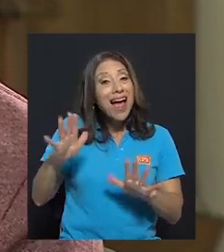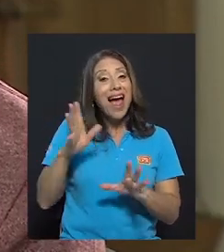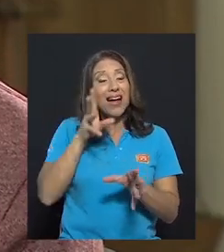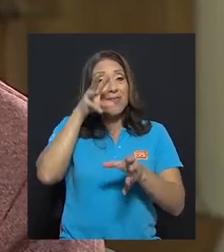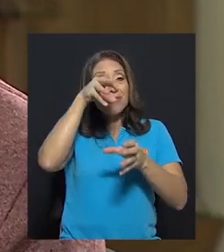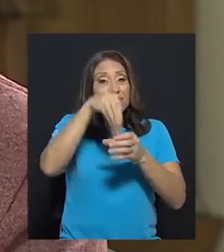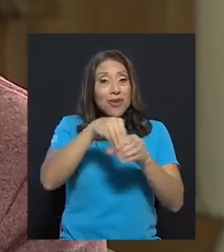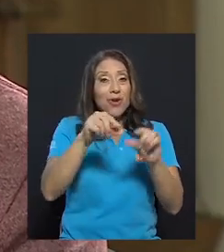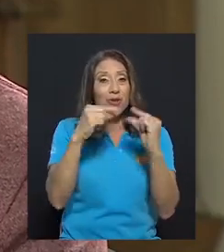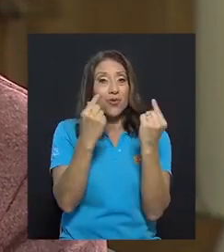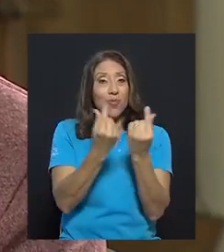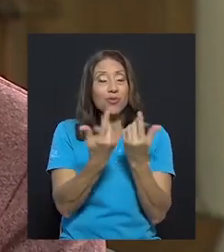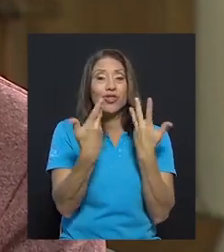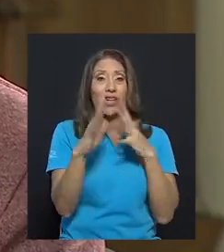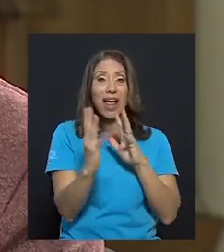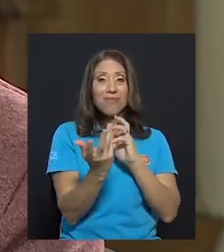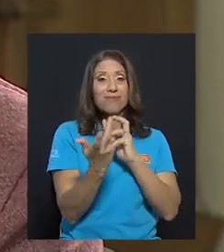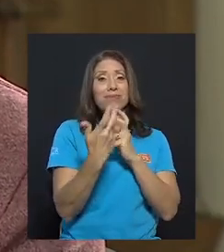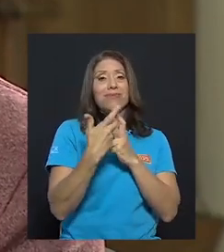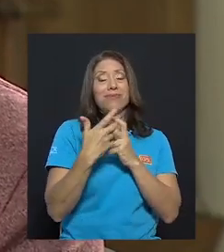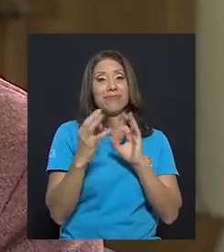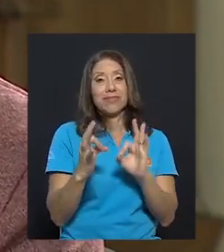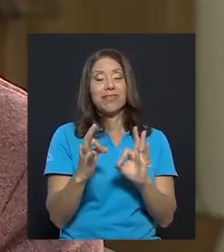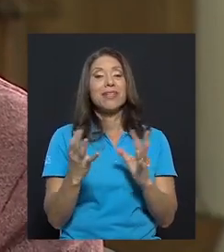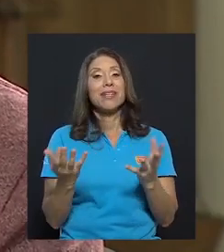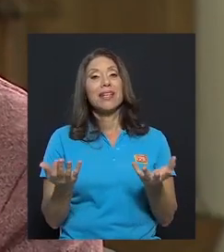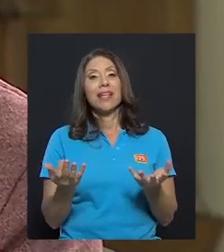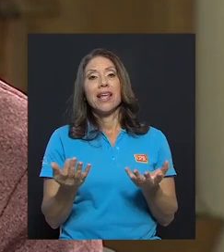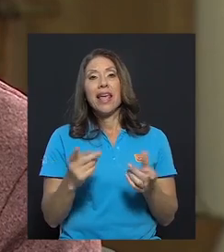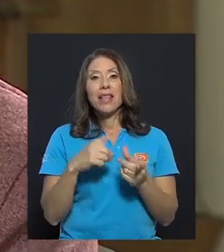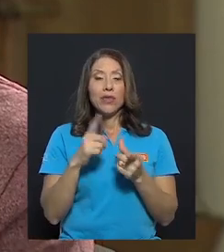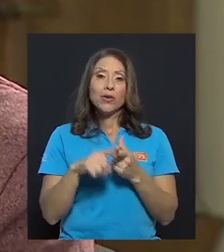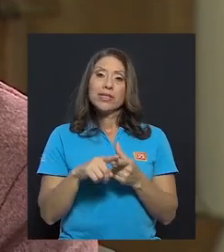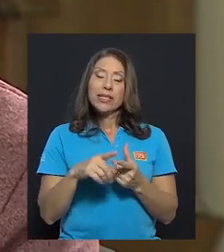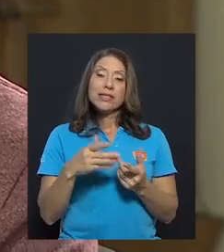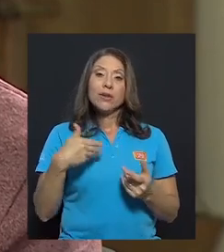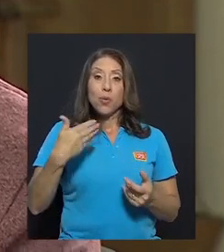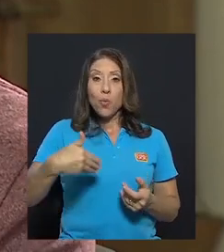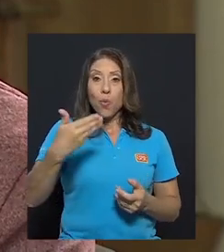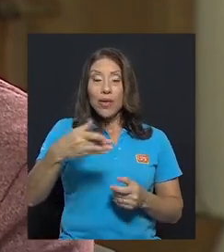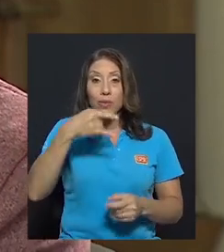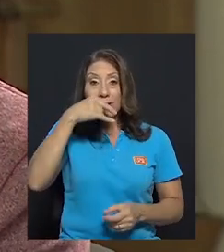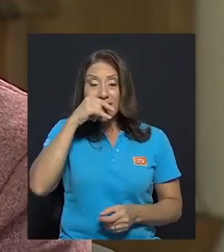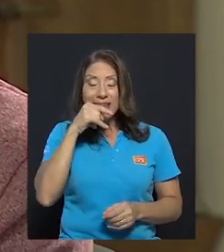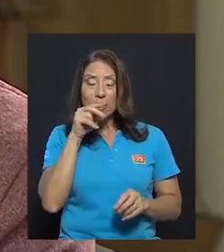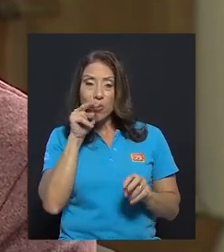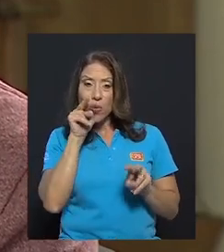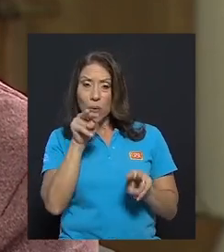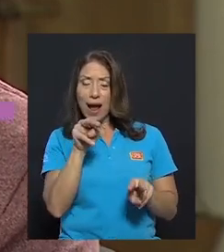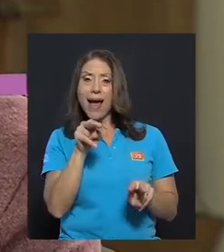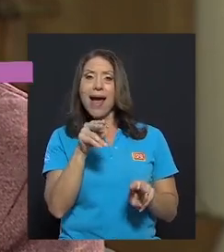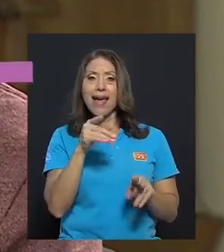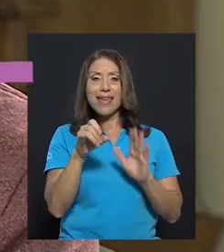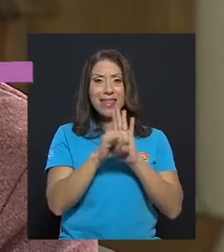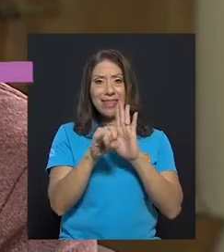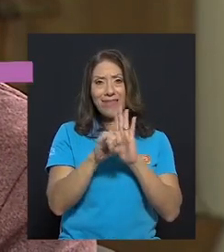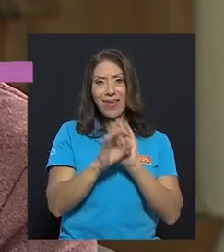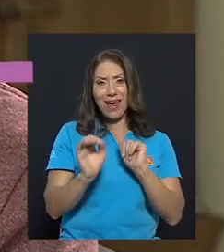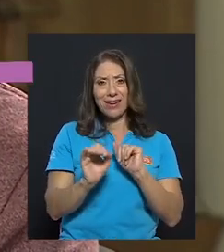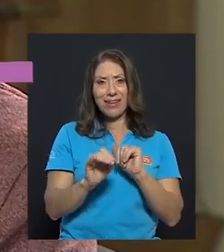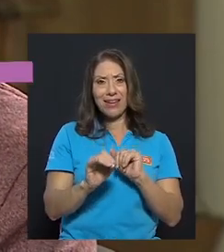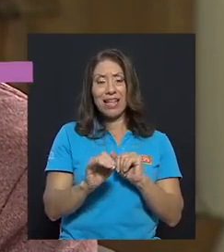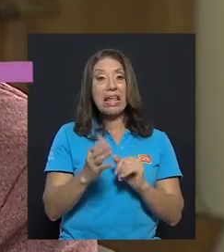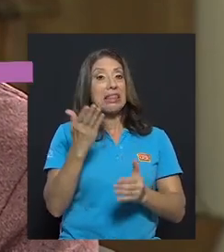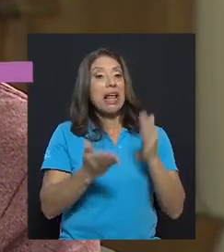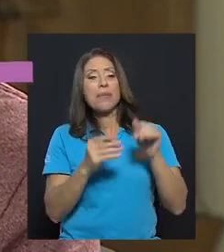y su forma de ser se ha adaptado así. Entonces, identificar cuando el niño es de una forma tal vez muy tranquila y que